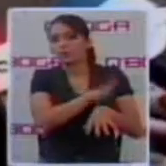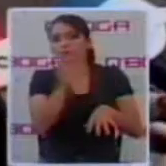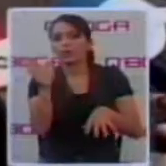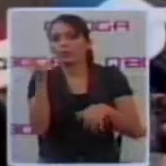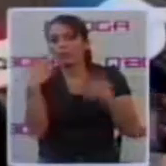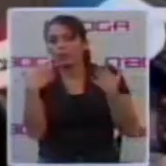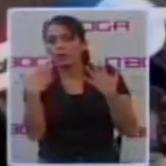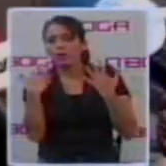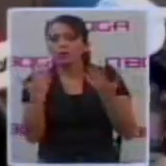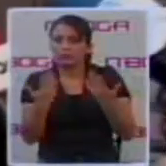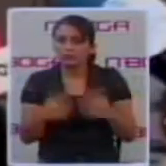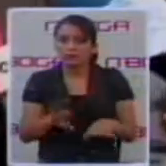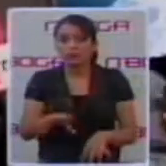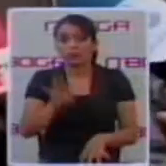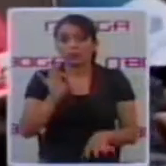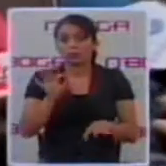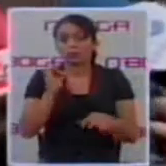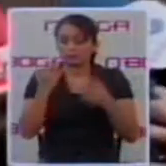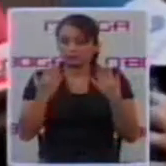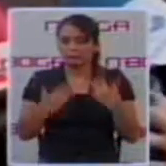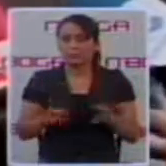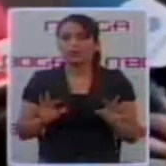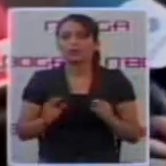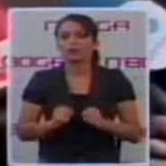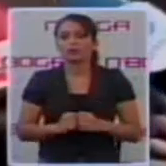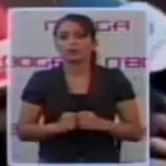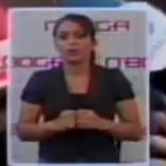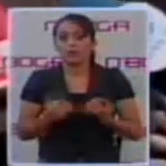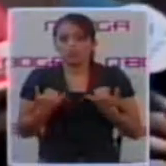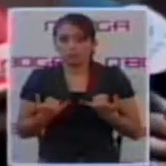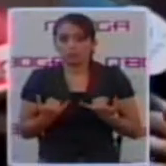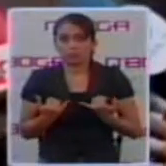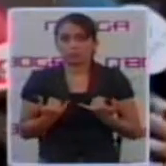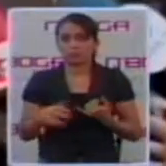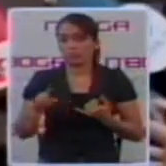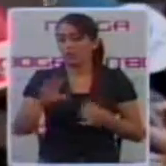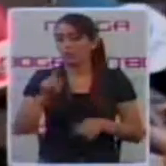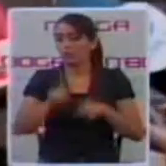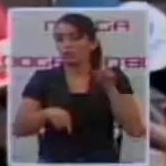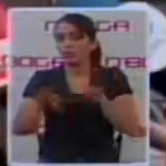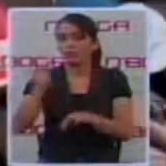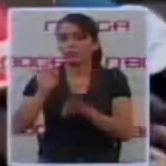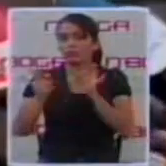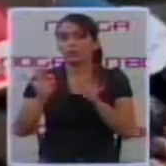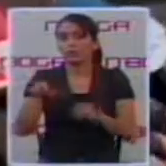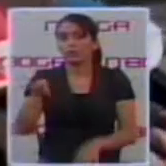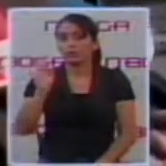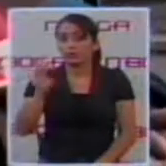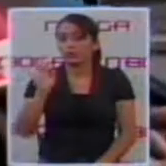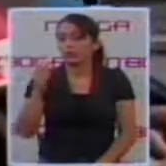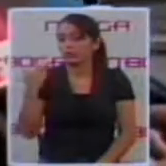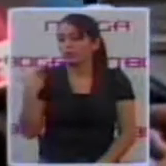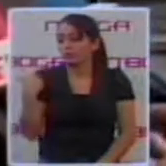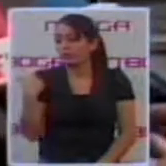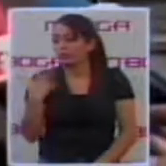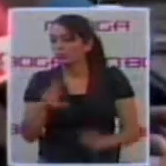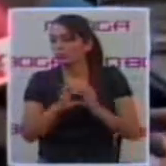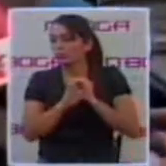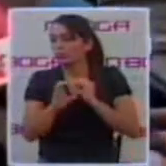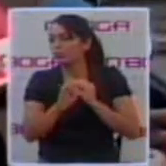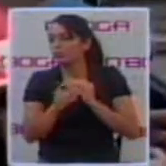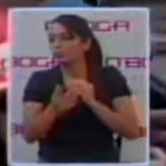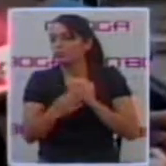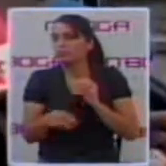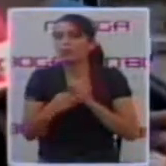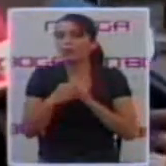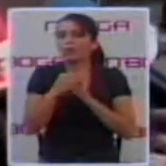suerte. Ahora es que las cooperativas que aún tienen autobuses pueden incorporar esto por demanda del usuario, o sea, no es por una